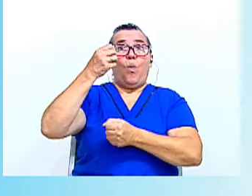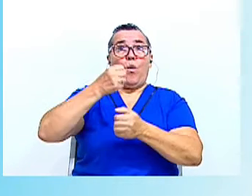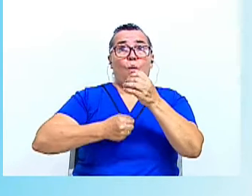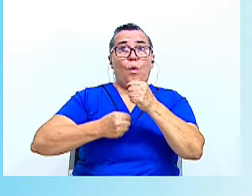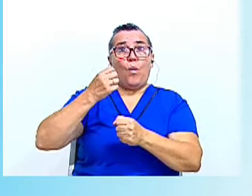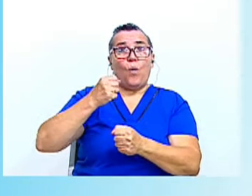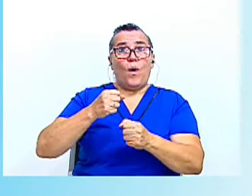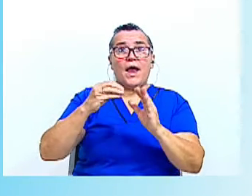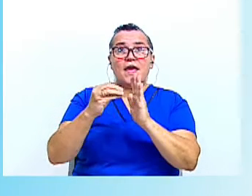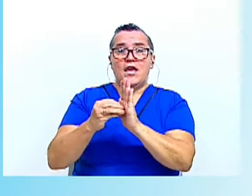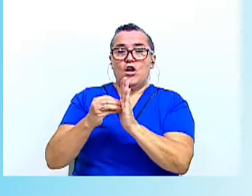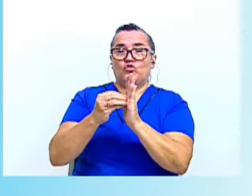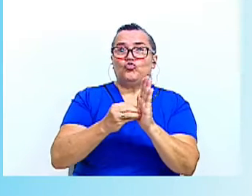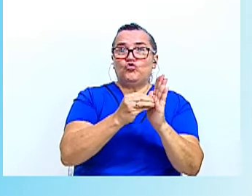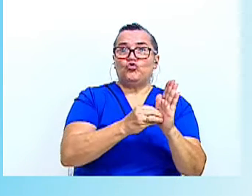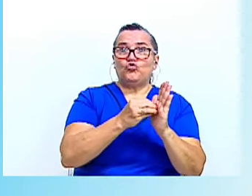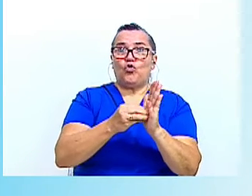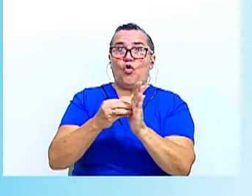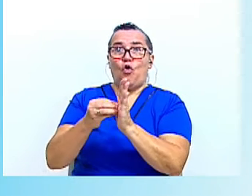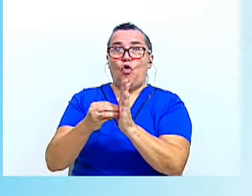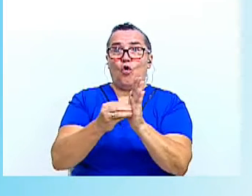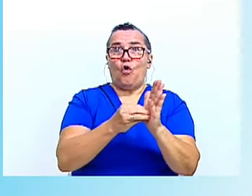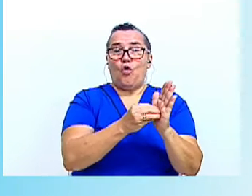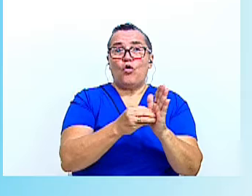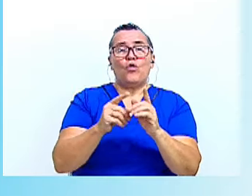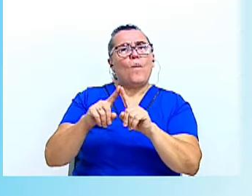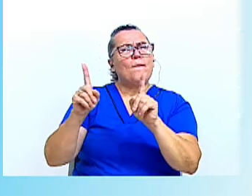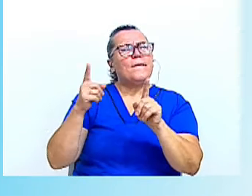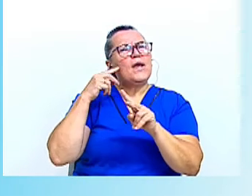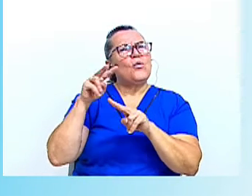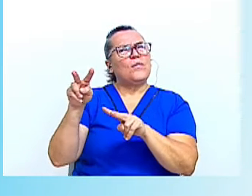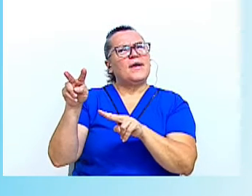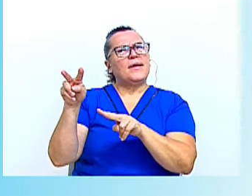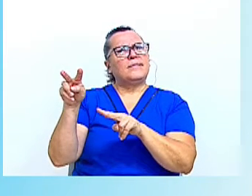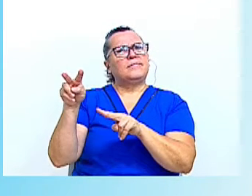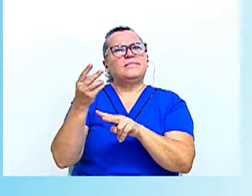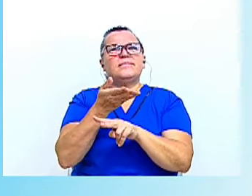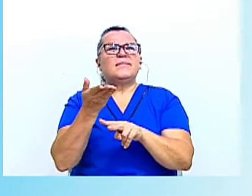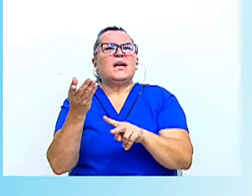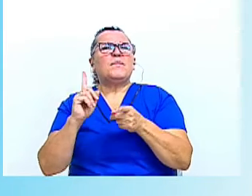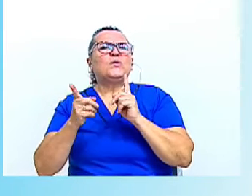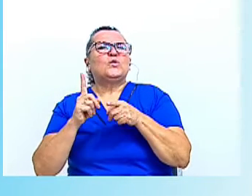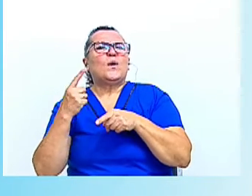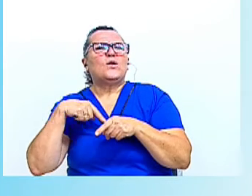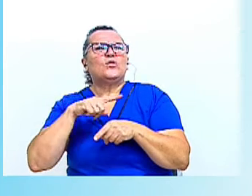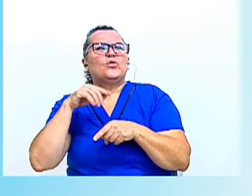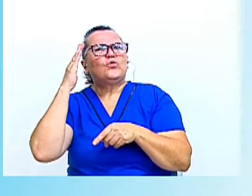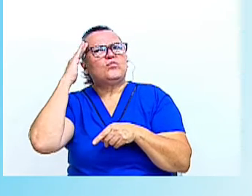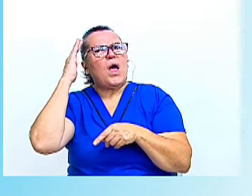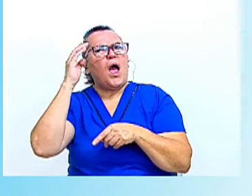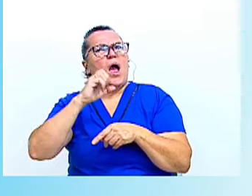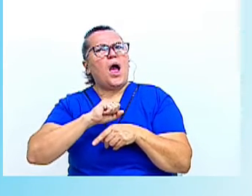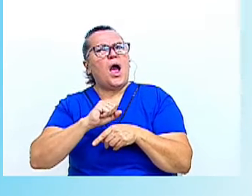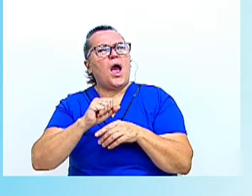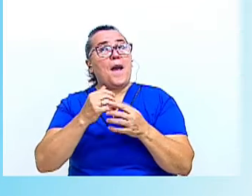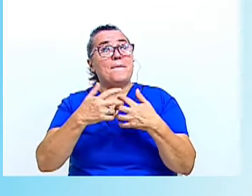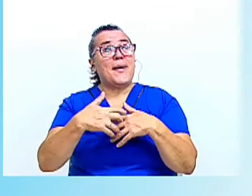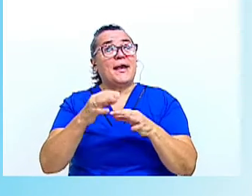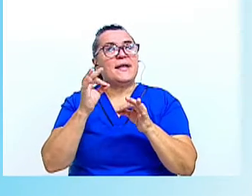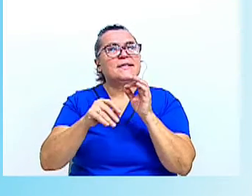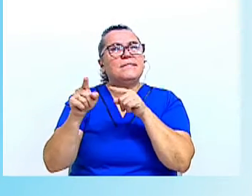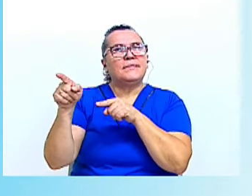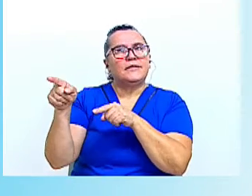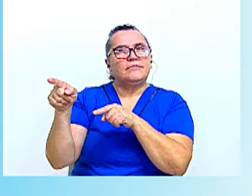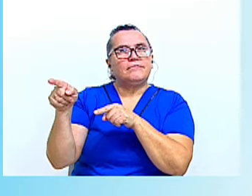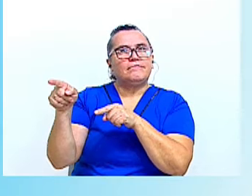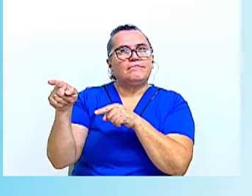el torno. Pero veamos cuáles son los elementos que debemos de considerar en una máquina simple.